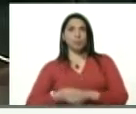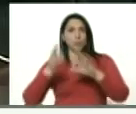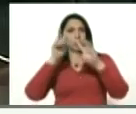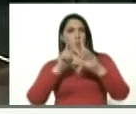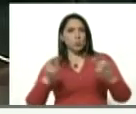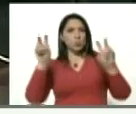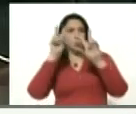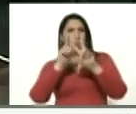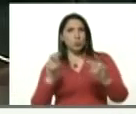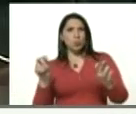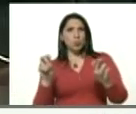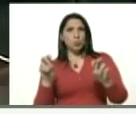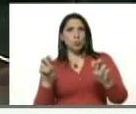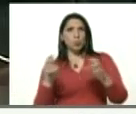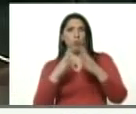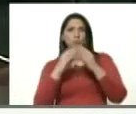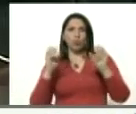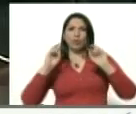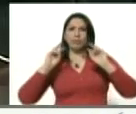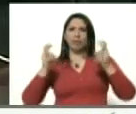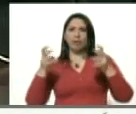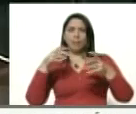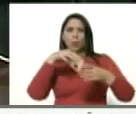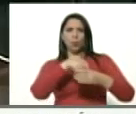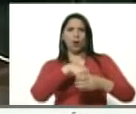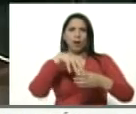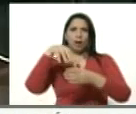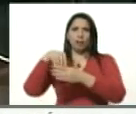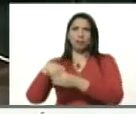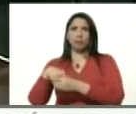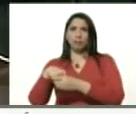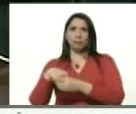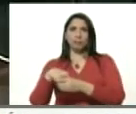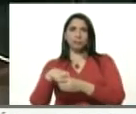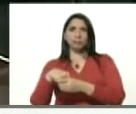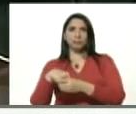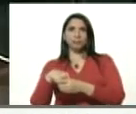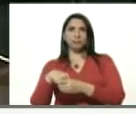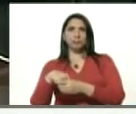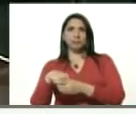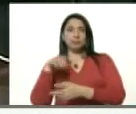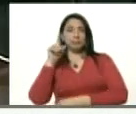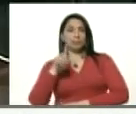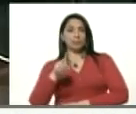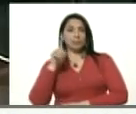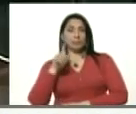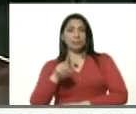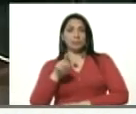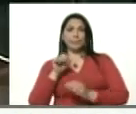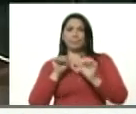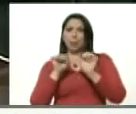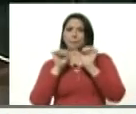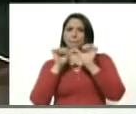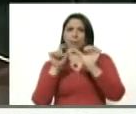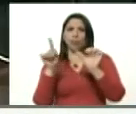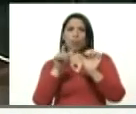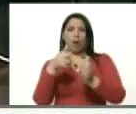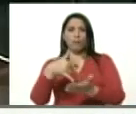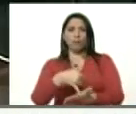revisando todo el tema de la cuarentena, la necesidad de mantenerla y no